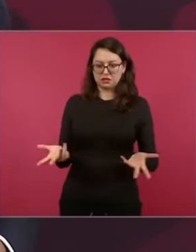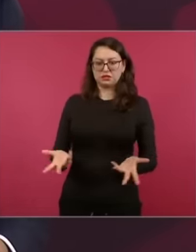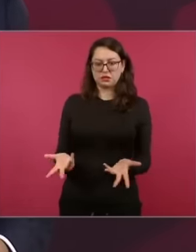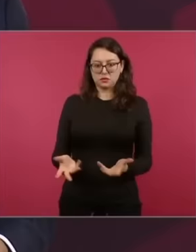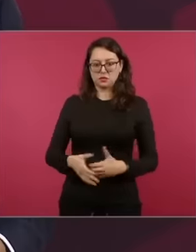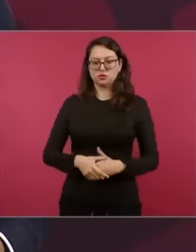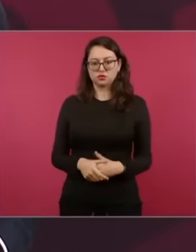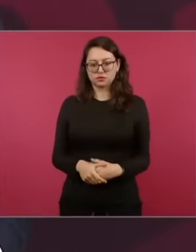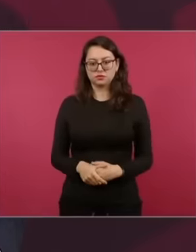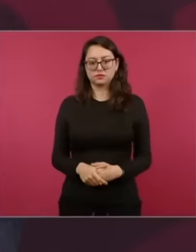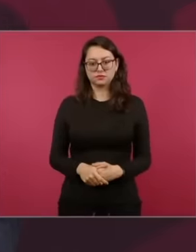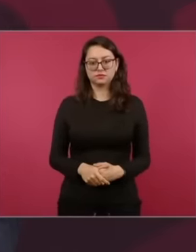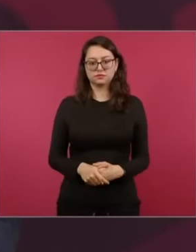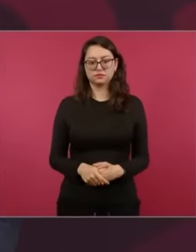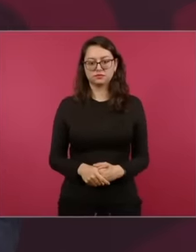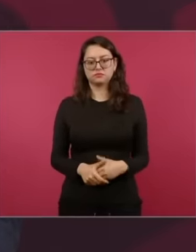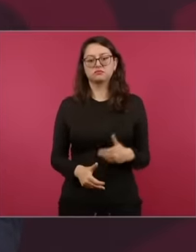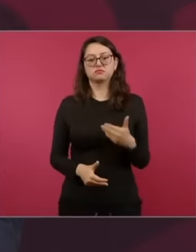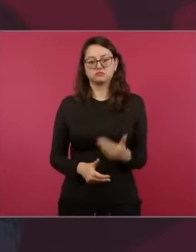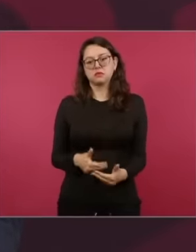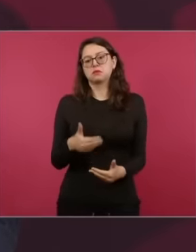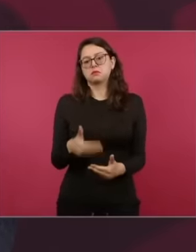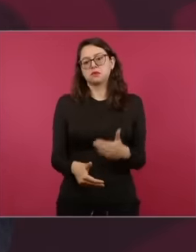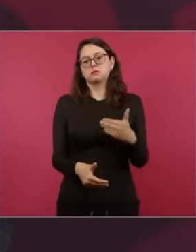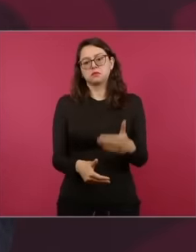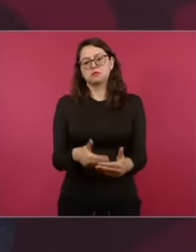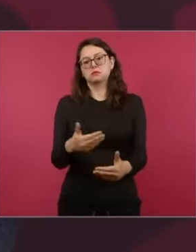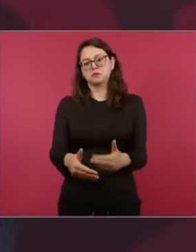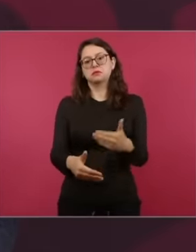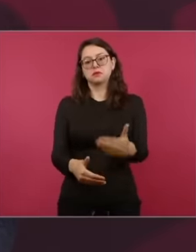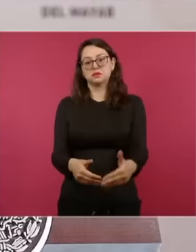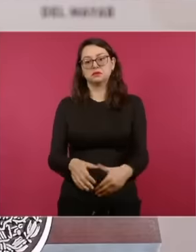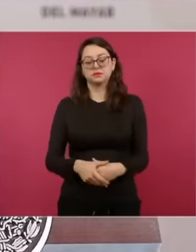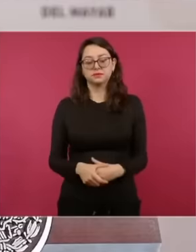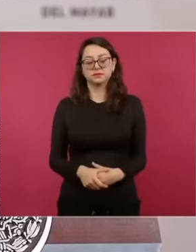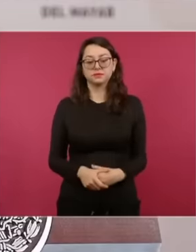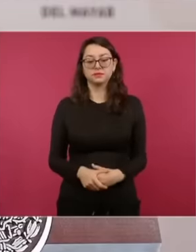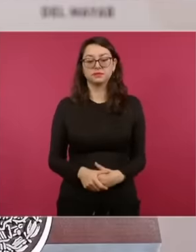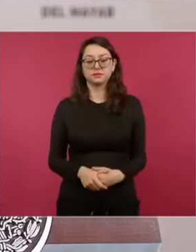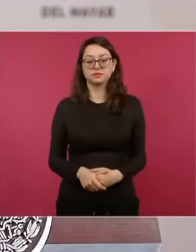y se va avanzando. Esto,